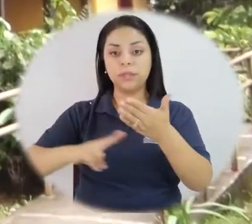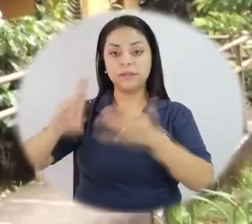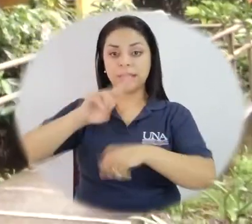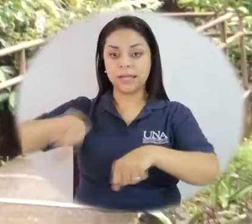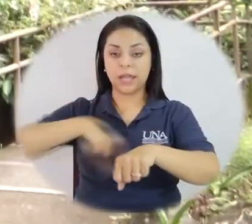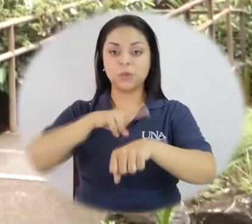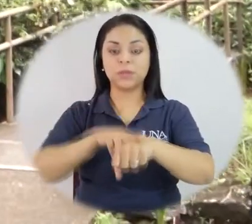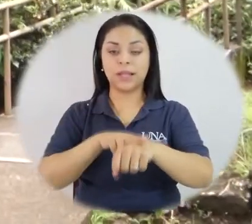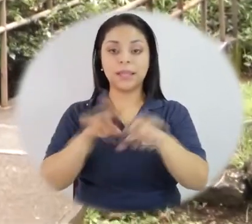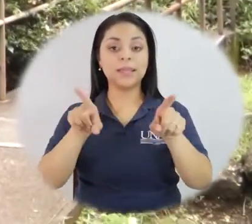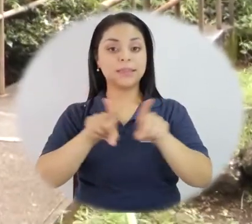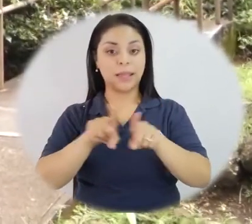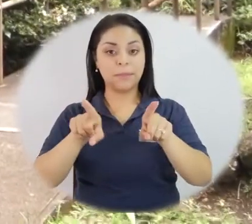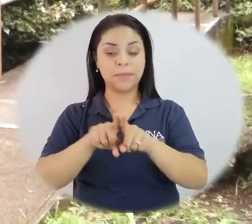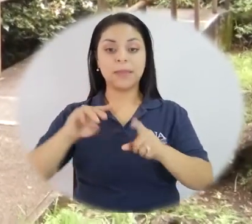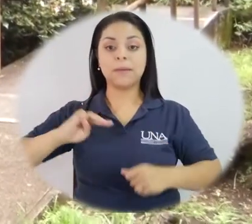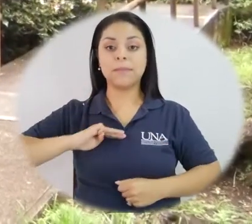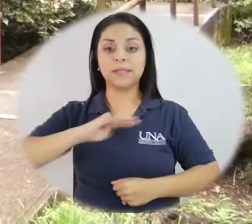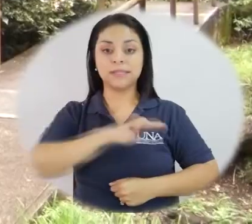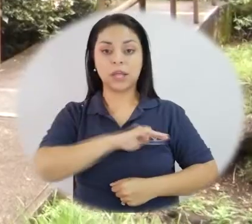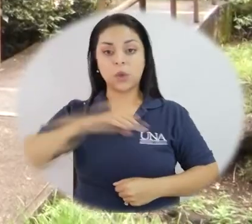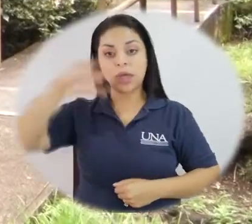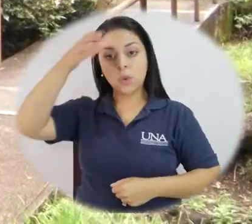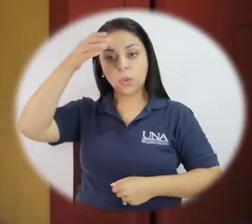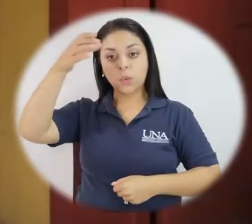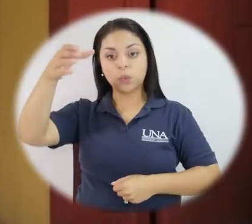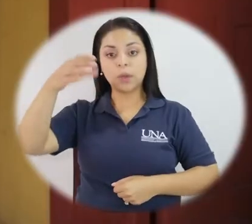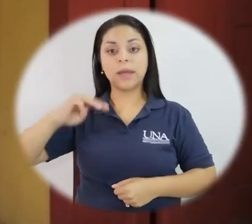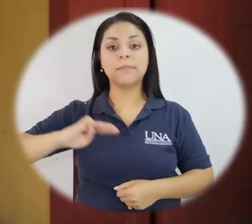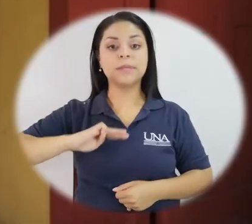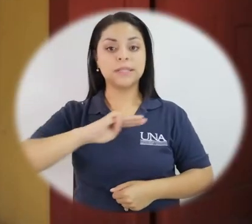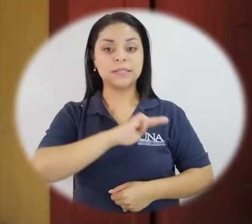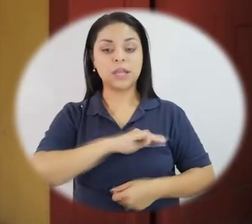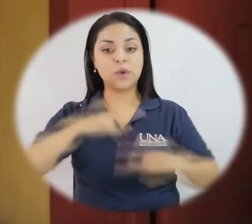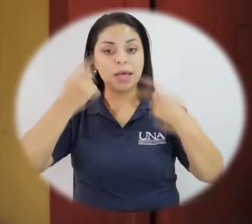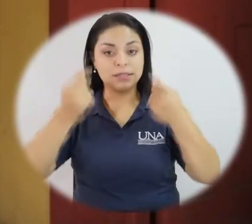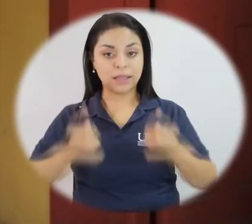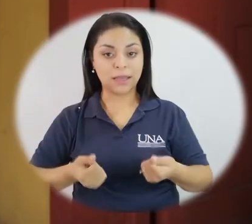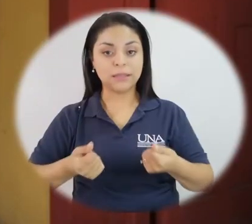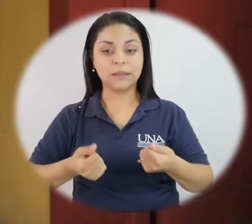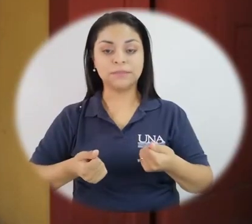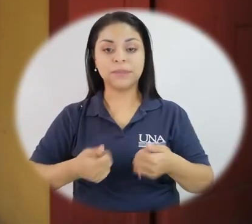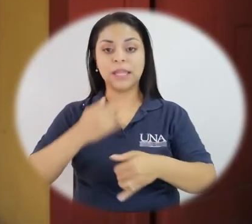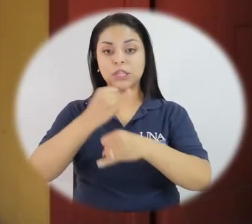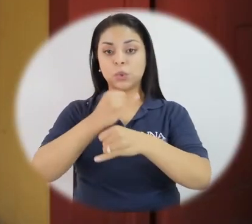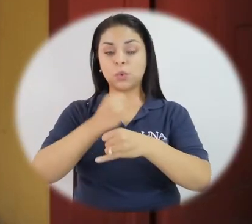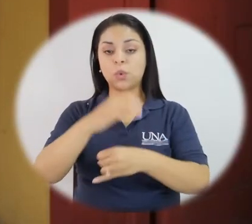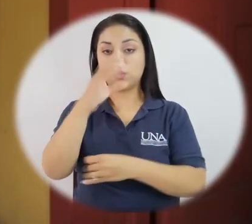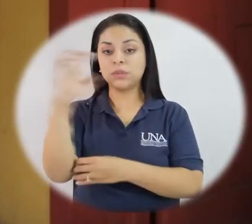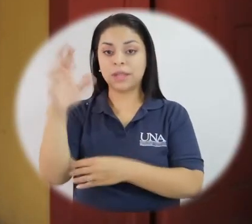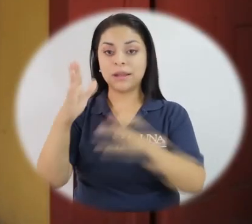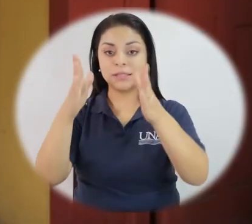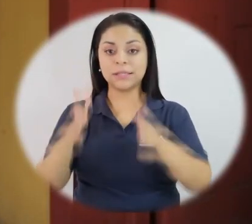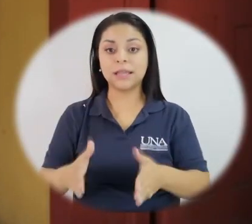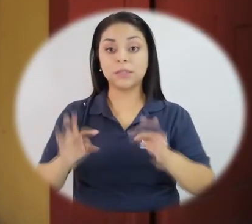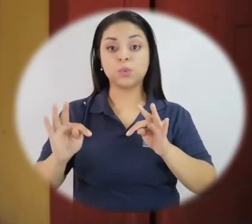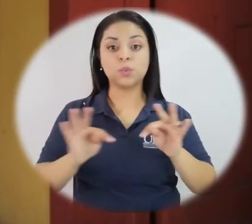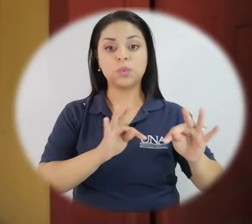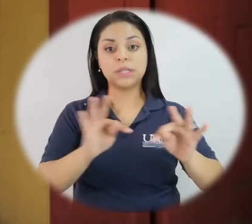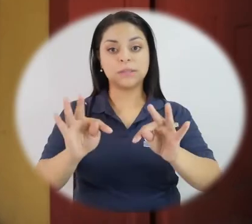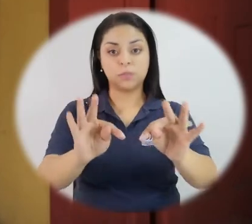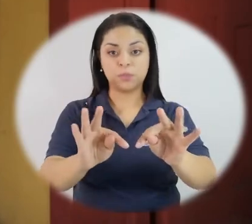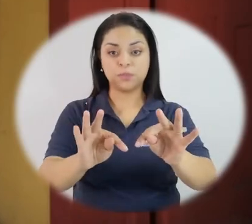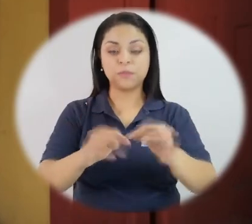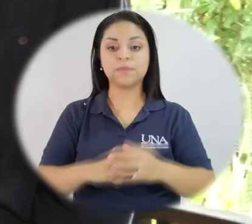pero también del Ministerio de Cultura, del Ministerio de Hacienda, del Instituto Costarricense de Turismo